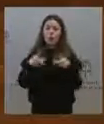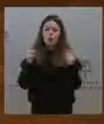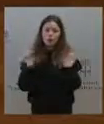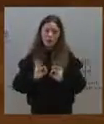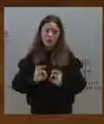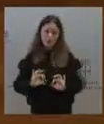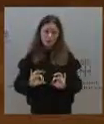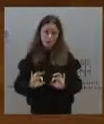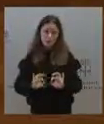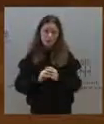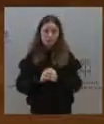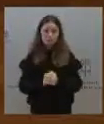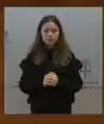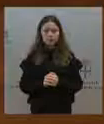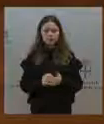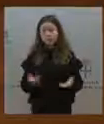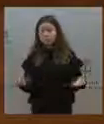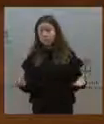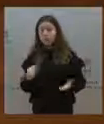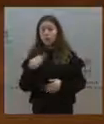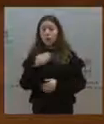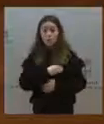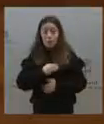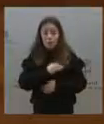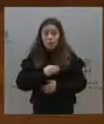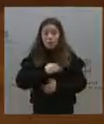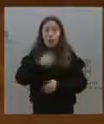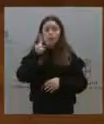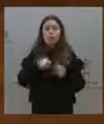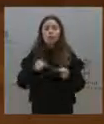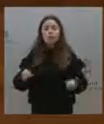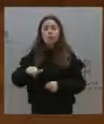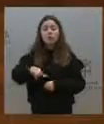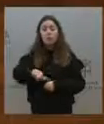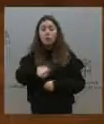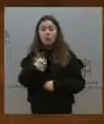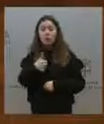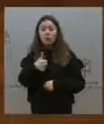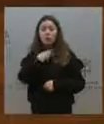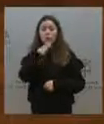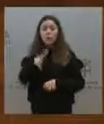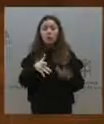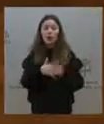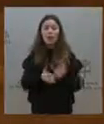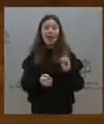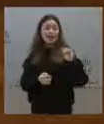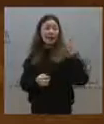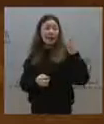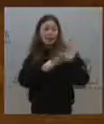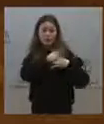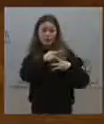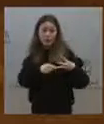Lamentablemente, por lo que parece, los presupuestos serán aprobados por un peculiar tripartito, formado por Ciudadanos, Izquierda Unida y